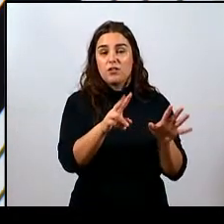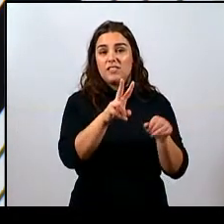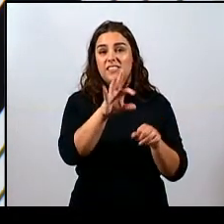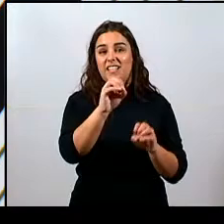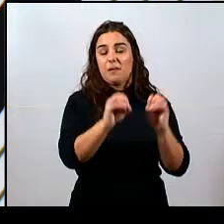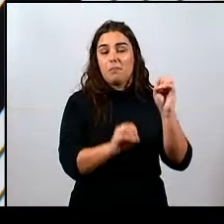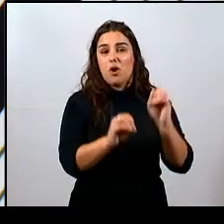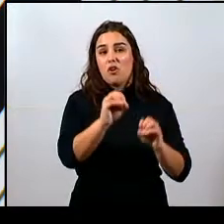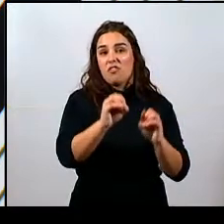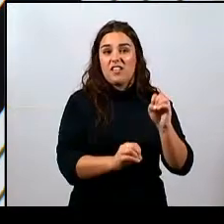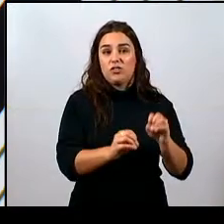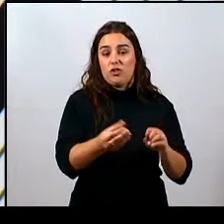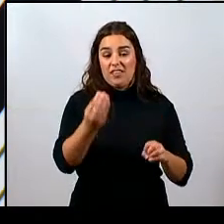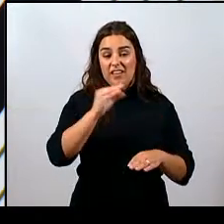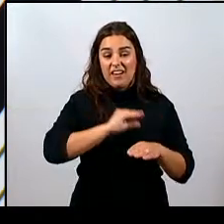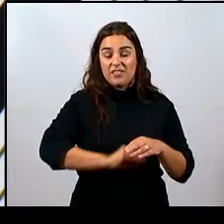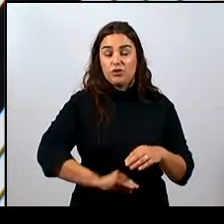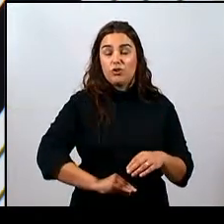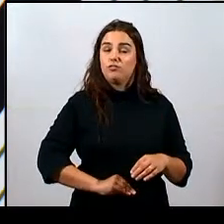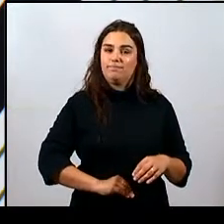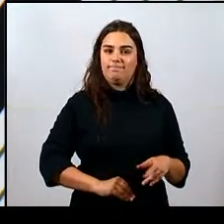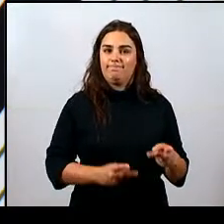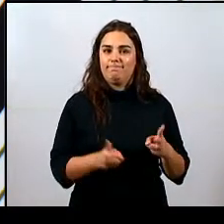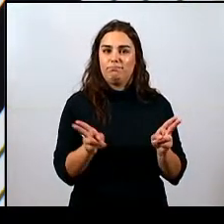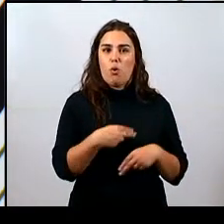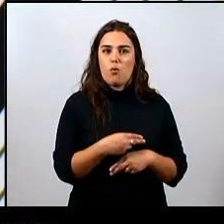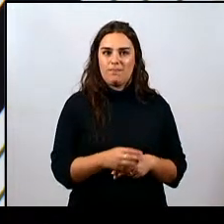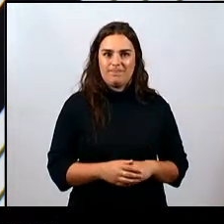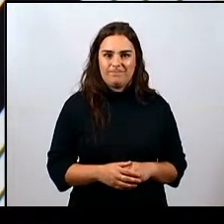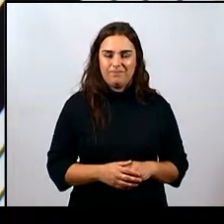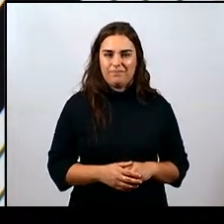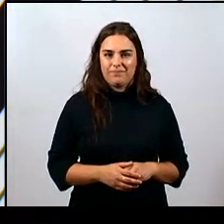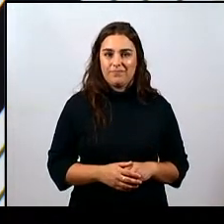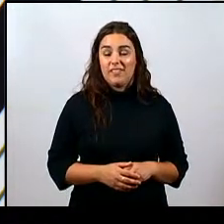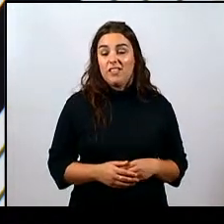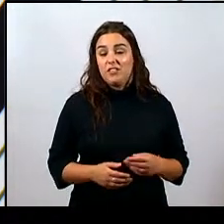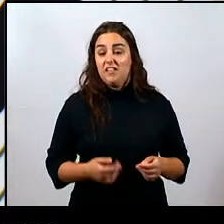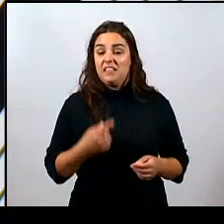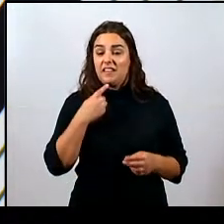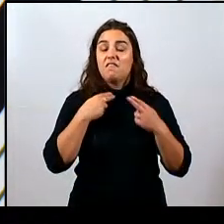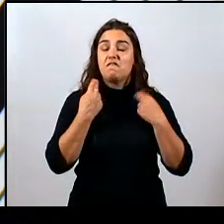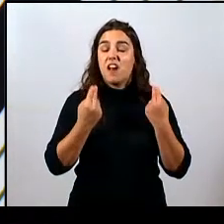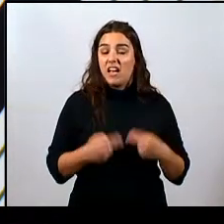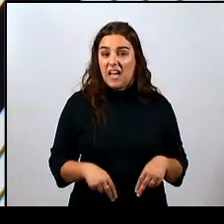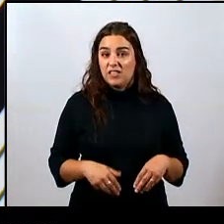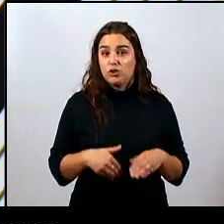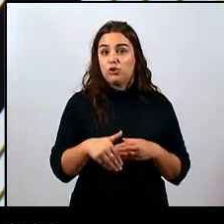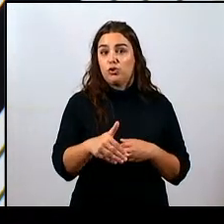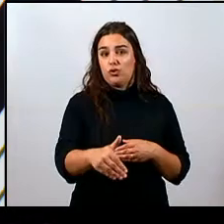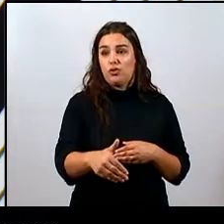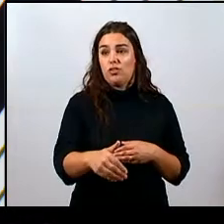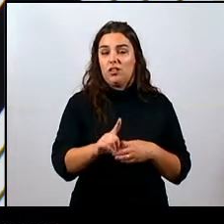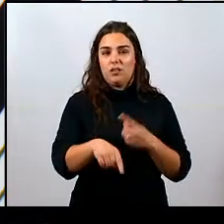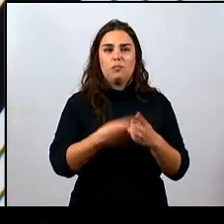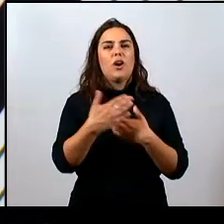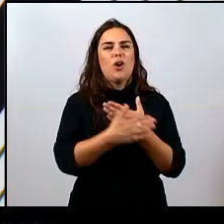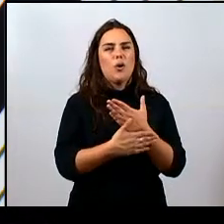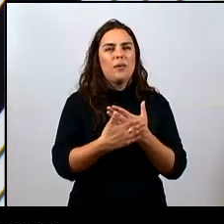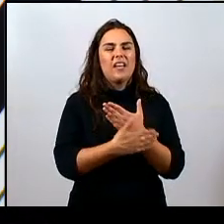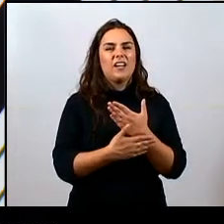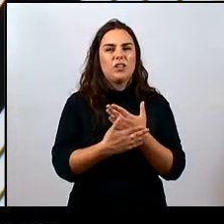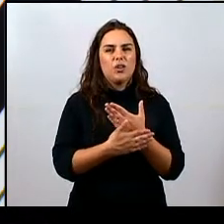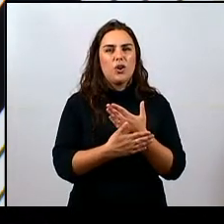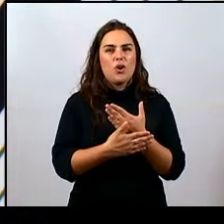70% de sus ingresos. Habrá quien quiera que imitemos el fracaso alemán, cuando los gobiernos de Schröder y de Angela